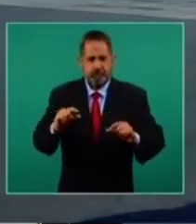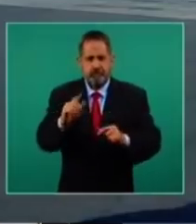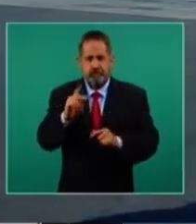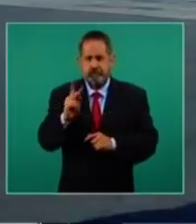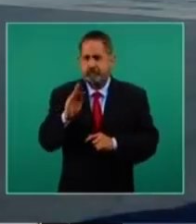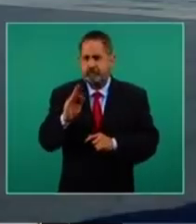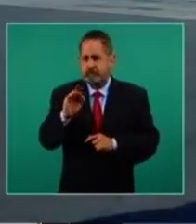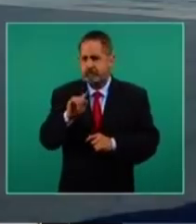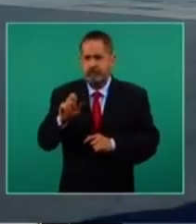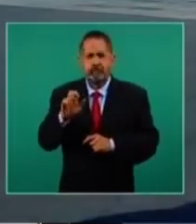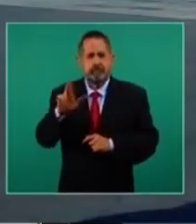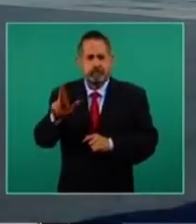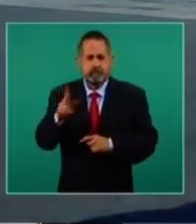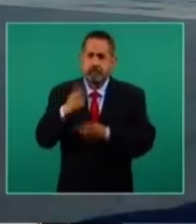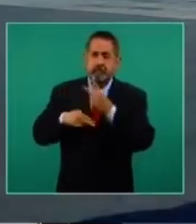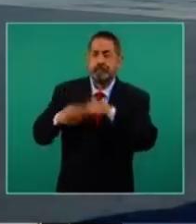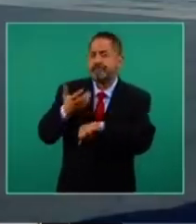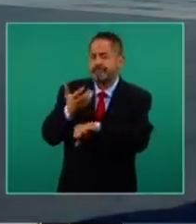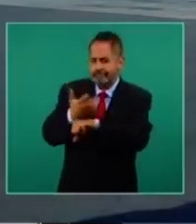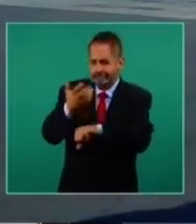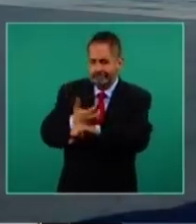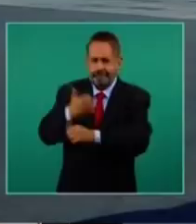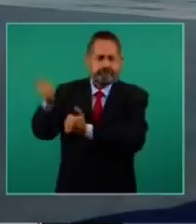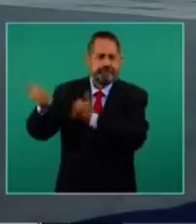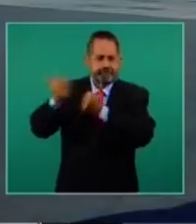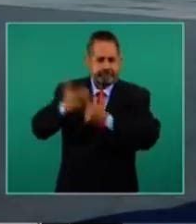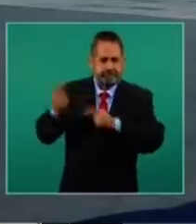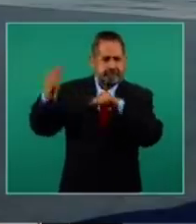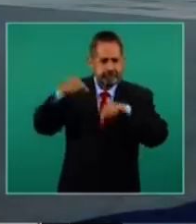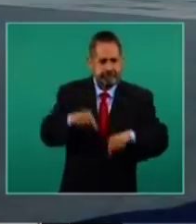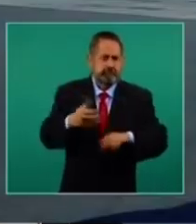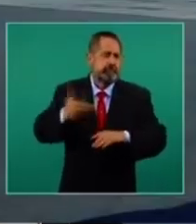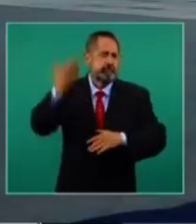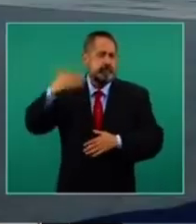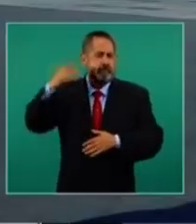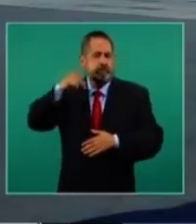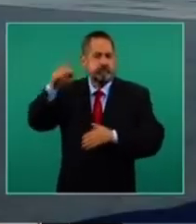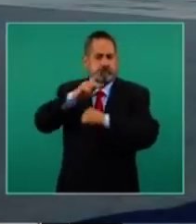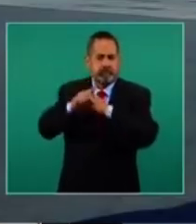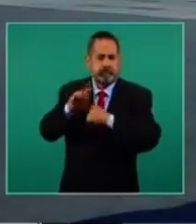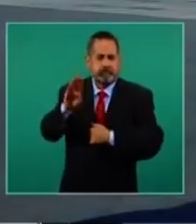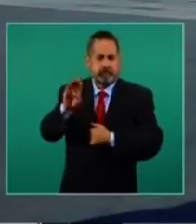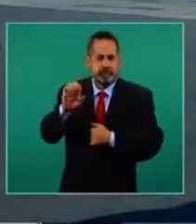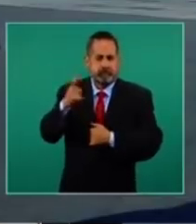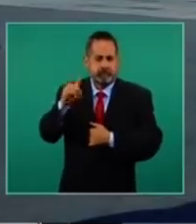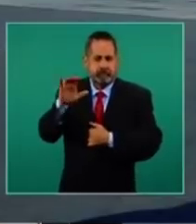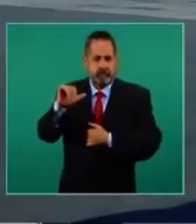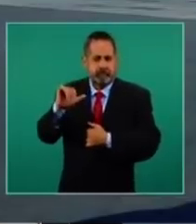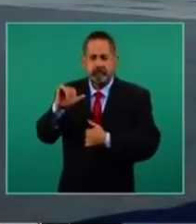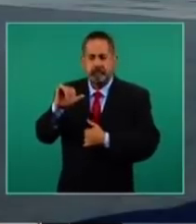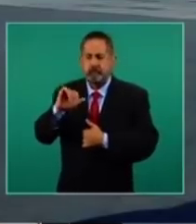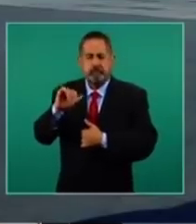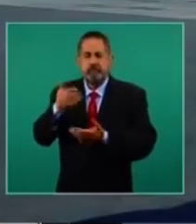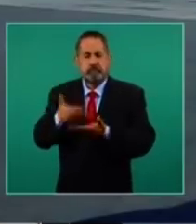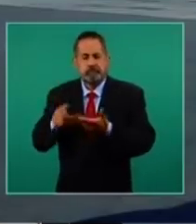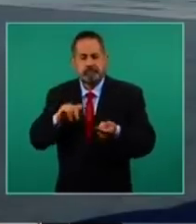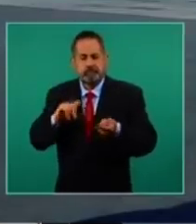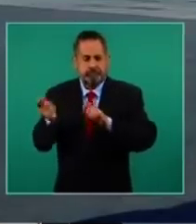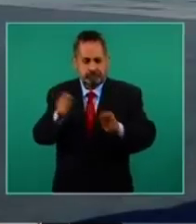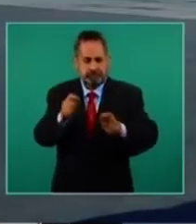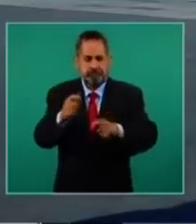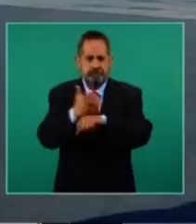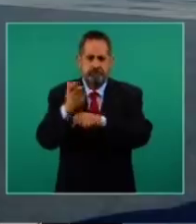Pfizer, vienen ya de Estados Unidos, anteriormente deberían de Bélgica, y con ese arribo que estamos